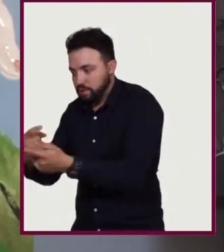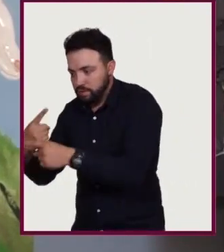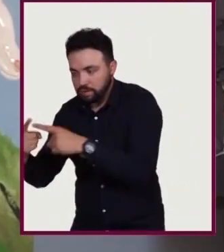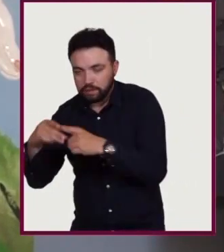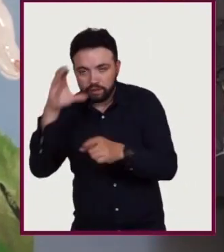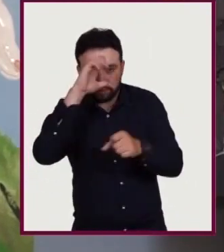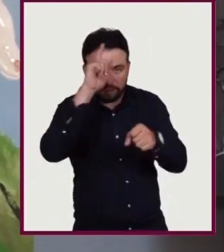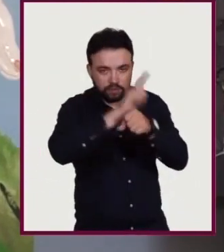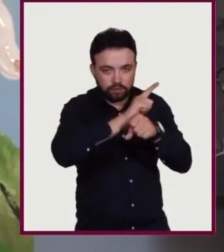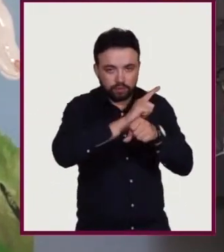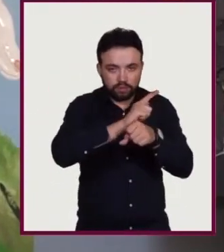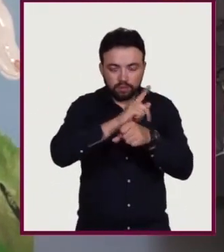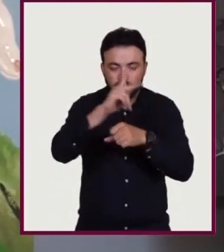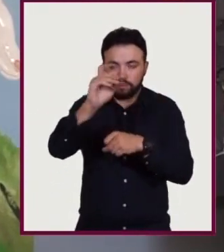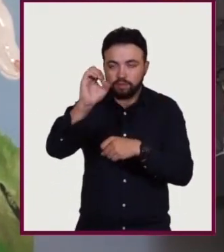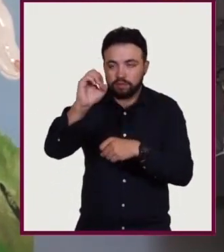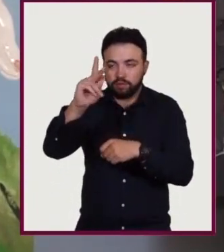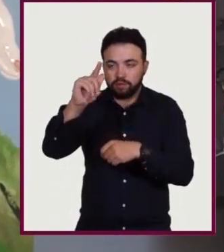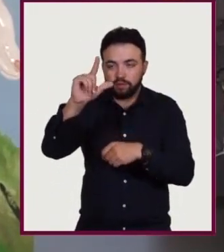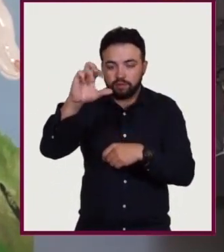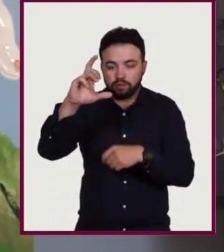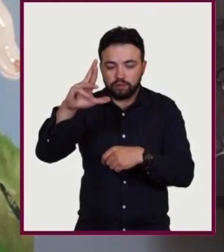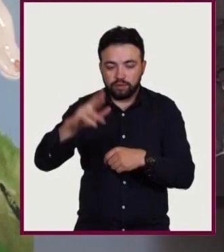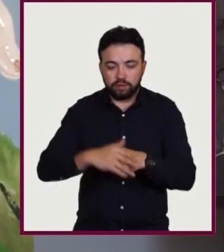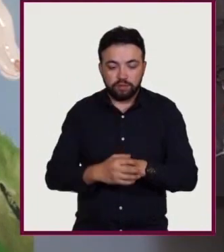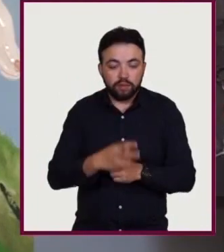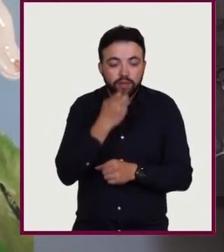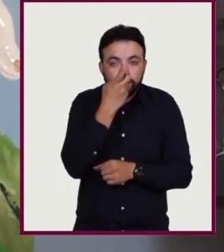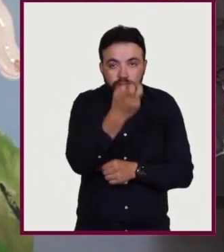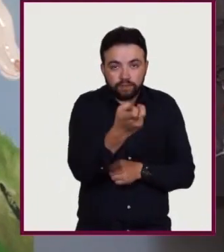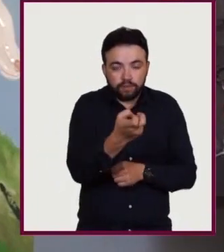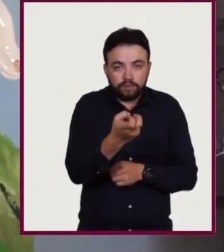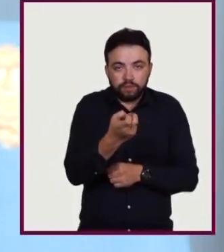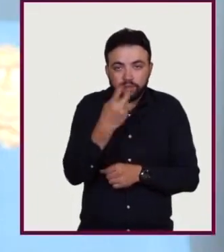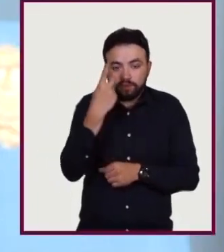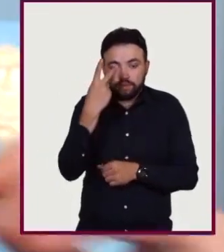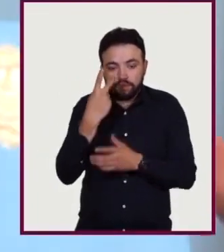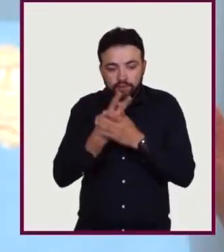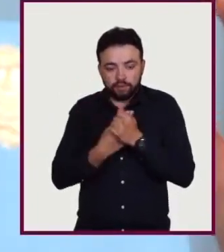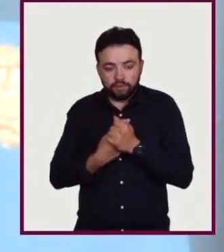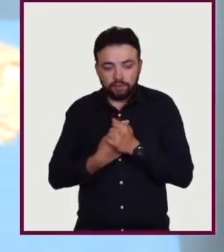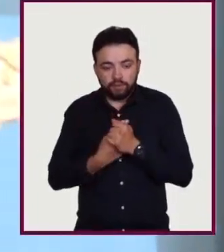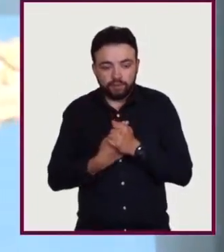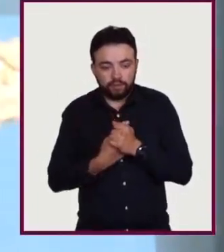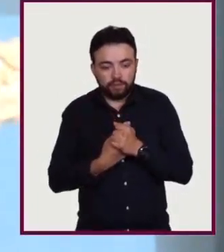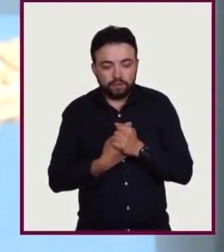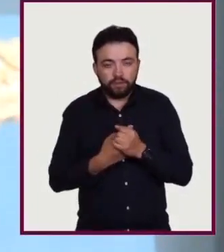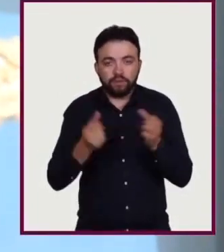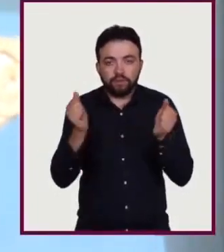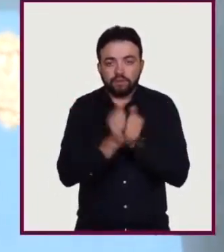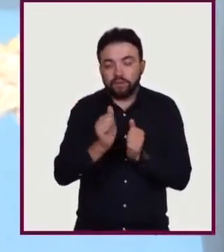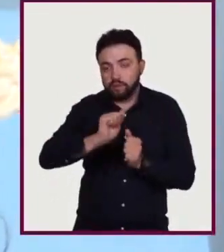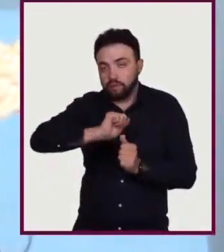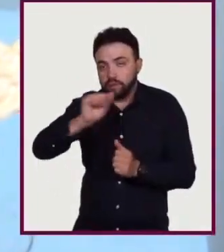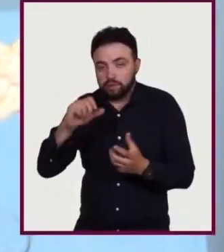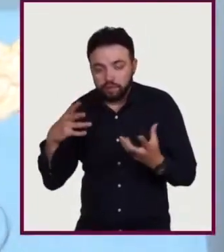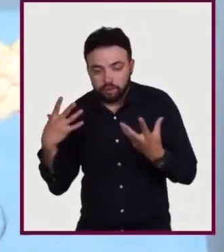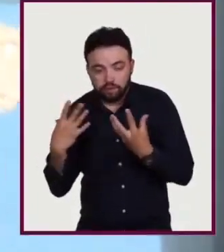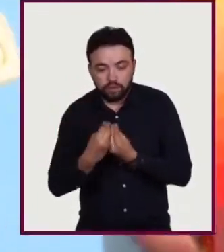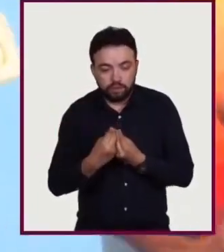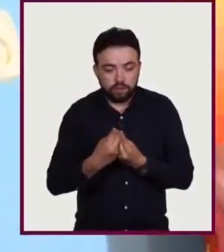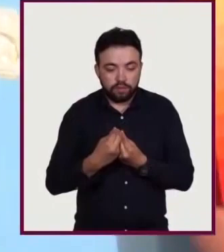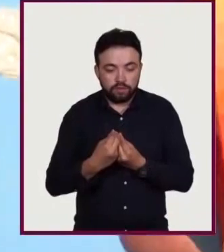sean tan populares como del momento, así como quizás las noticias, con otros elementos